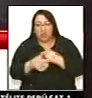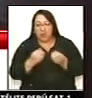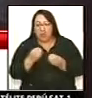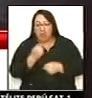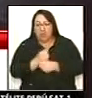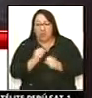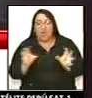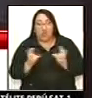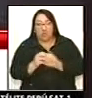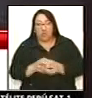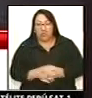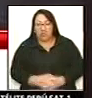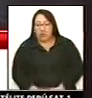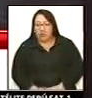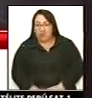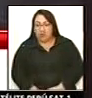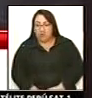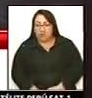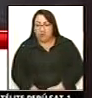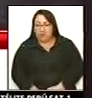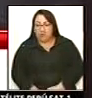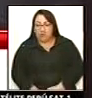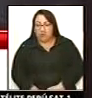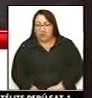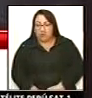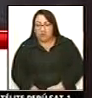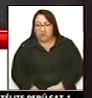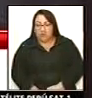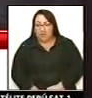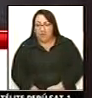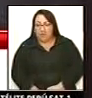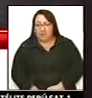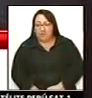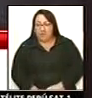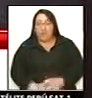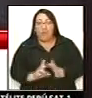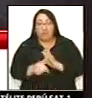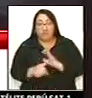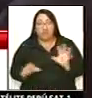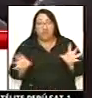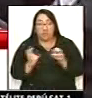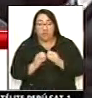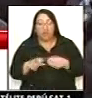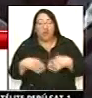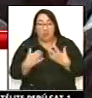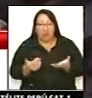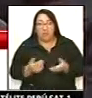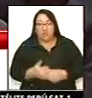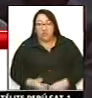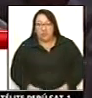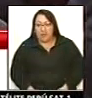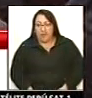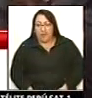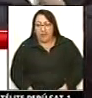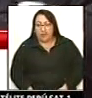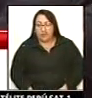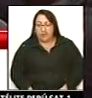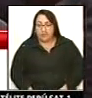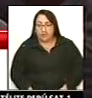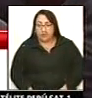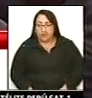funciona la Junta, y luego de eso la Junta pueda, en el entendido que van a contar